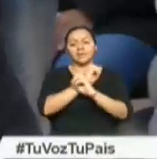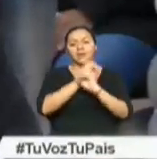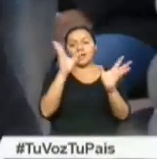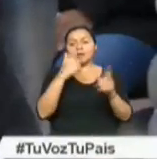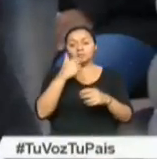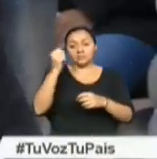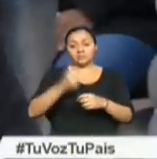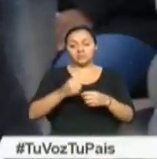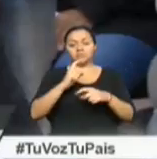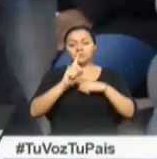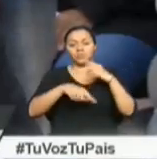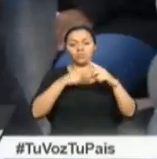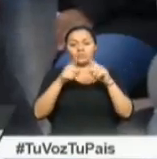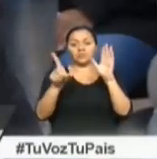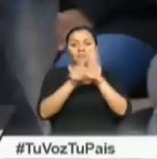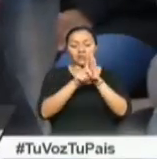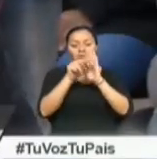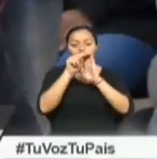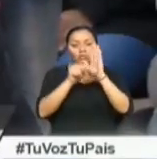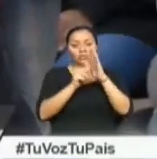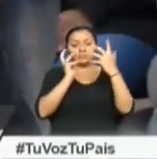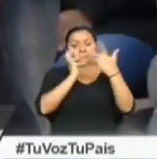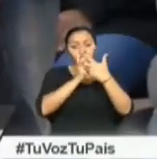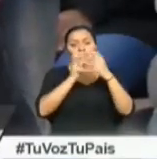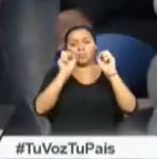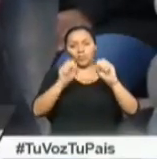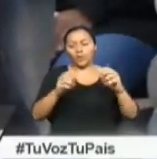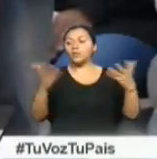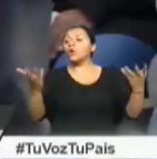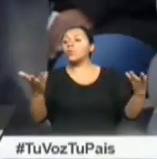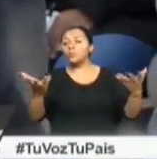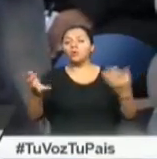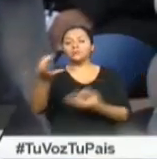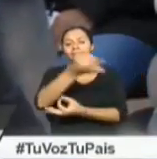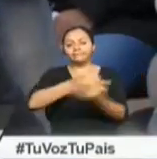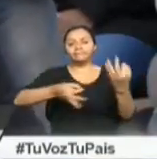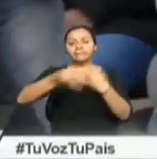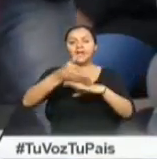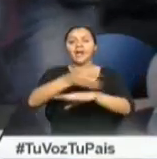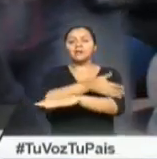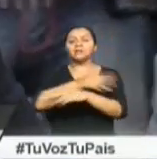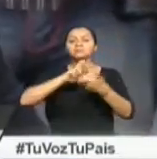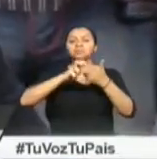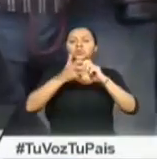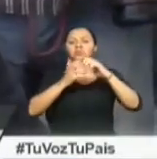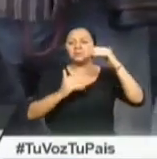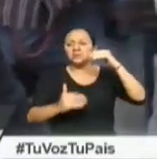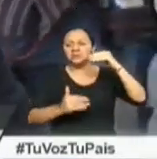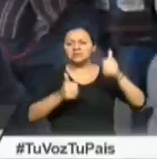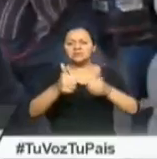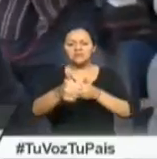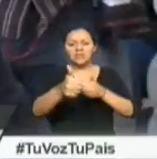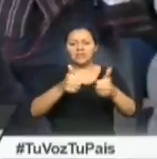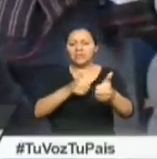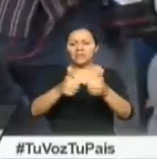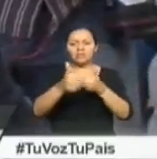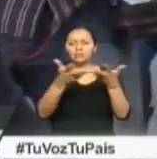lineamientos para compensar esas desventajas acumuladas por